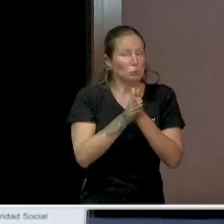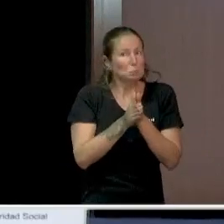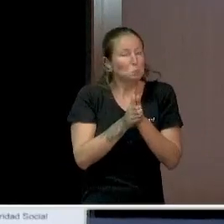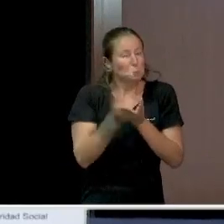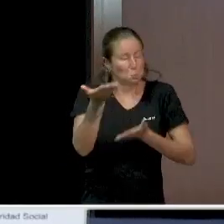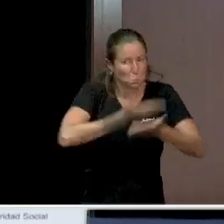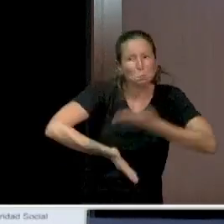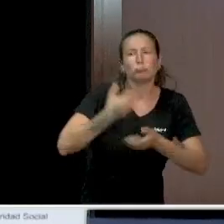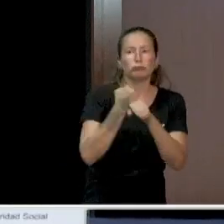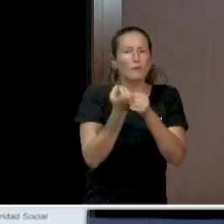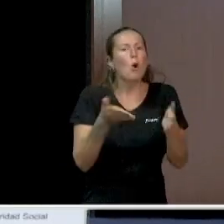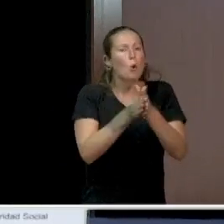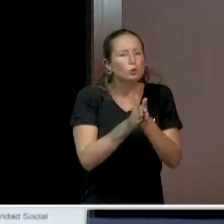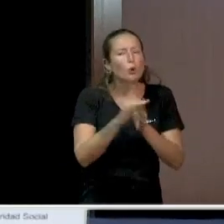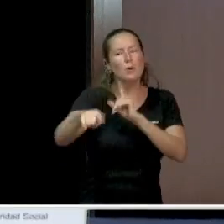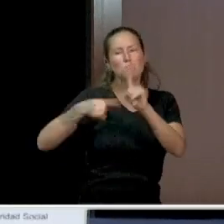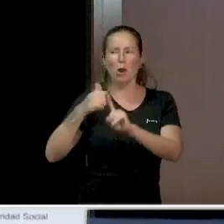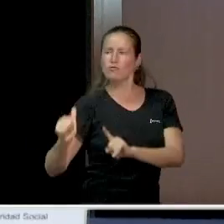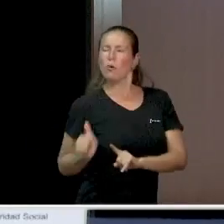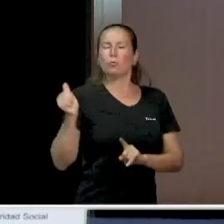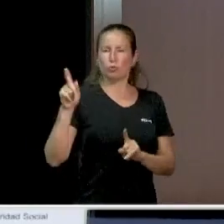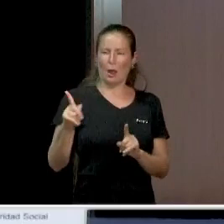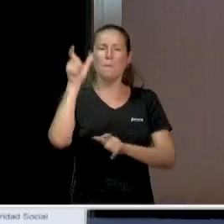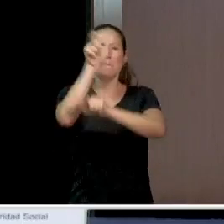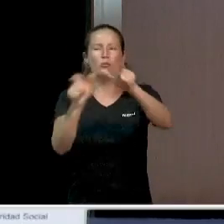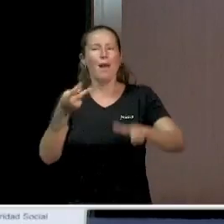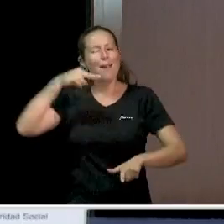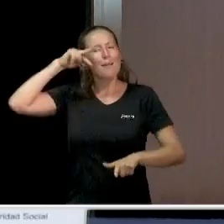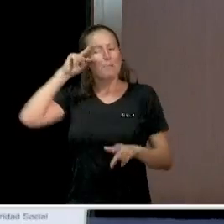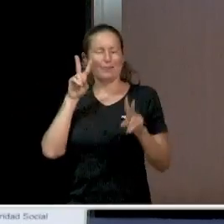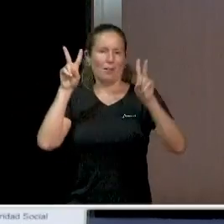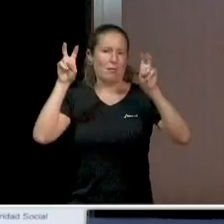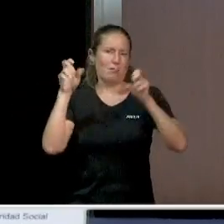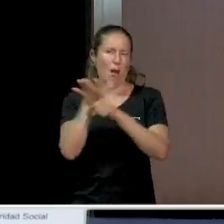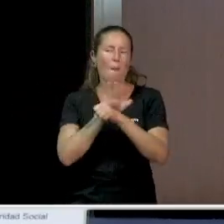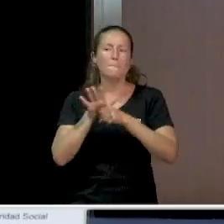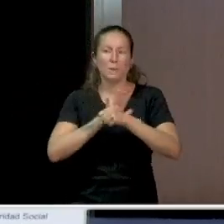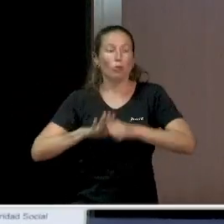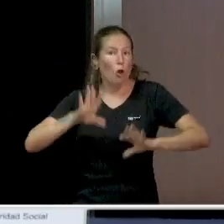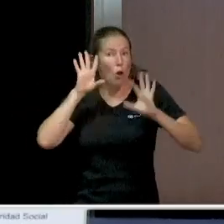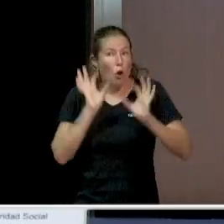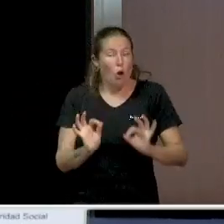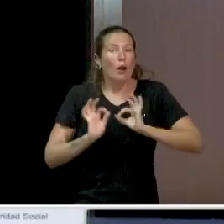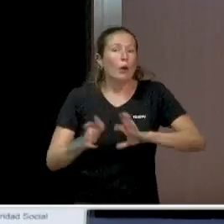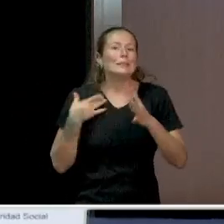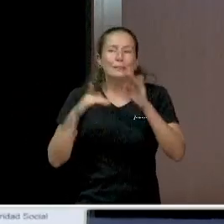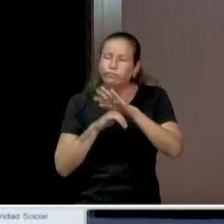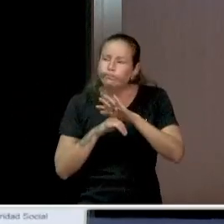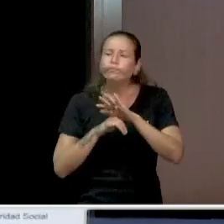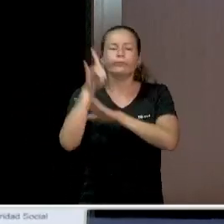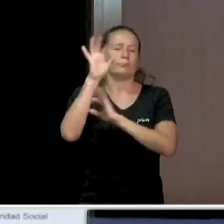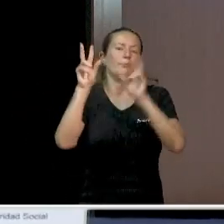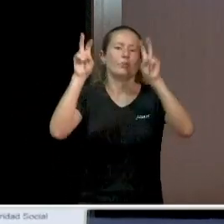de otras universidades, sino además con personas muy expertas en el, estuve lógicamente en el, desarrollándolo en el